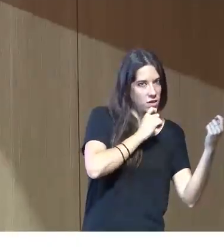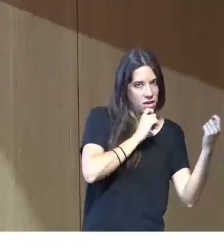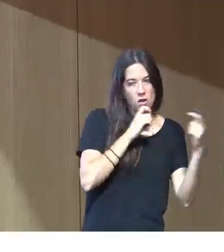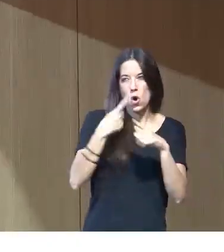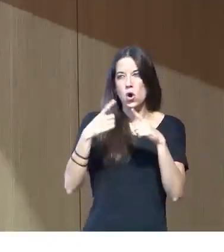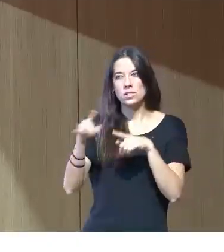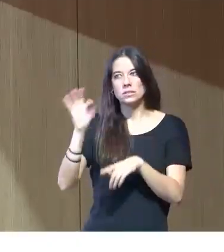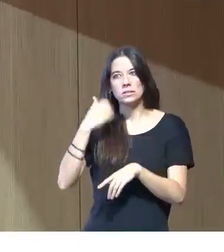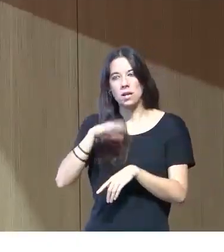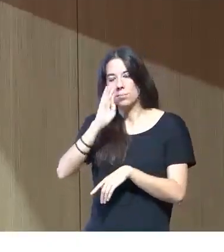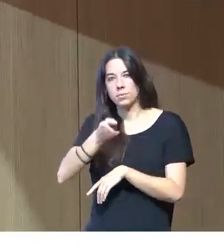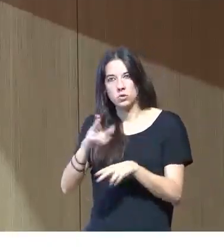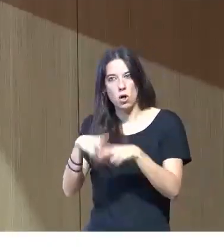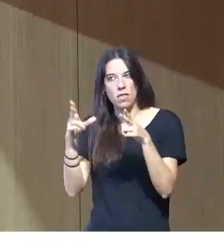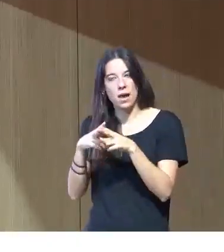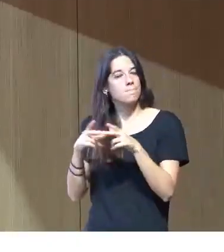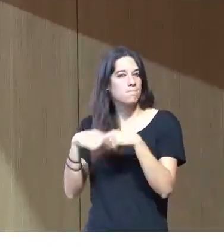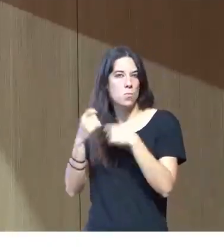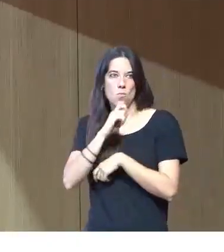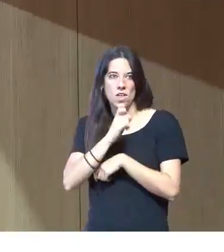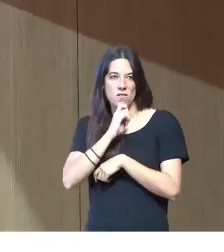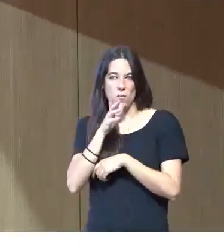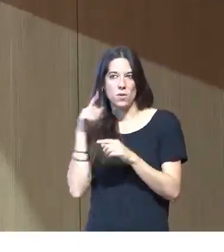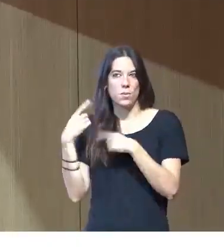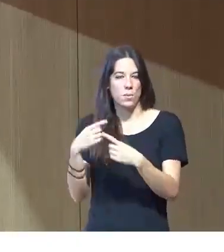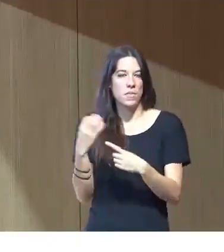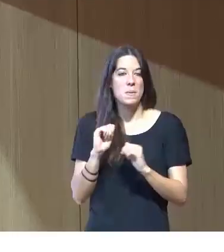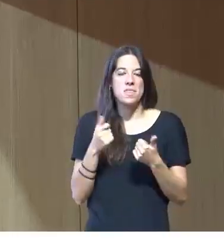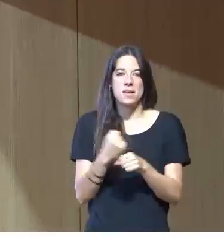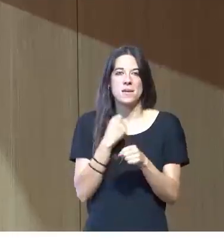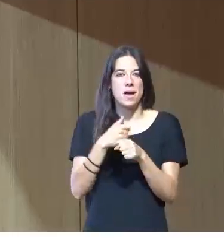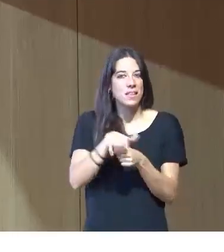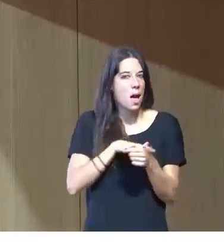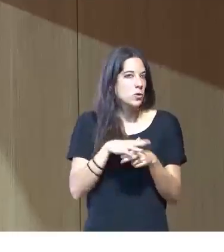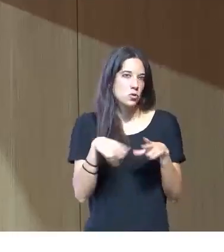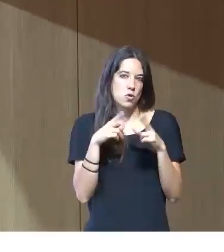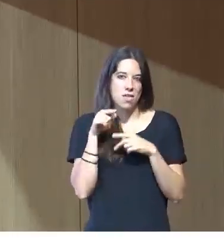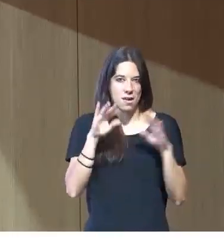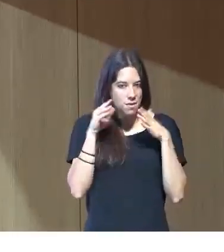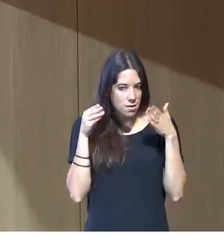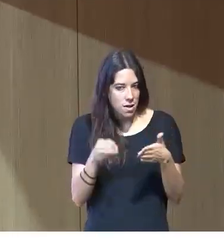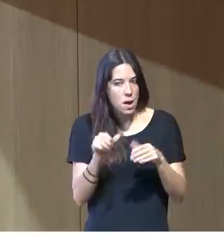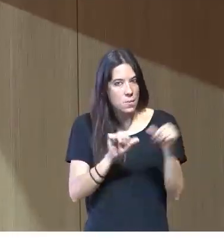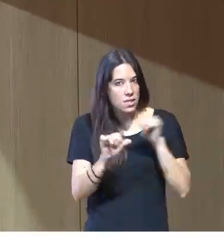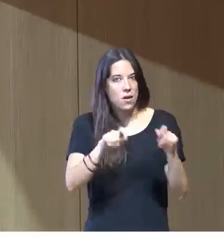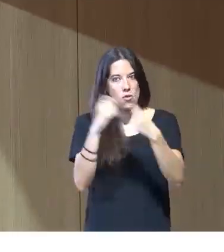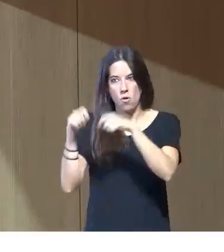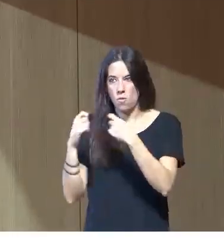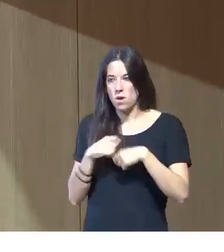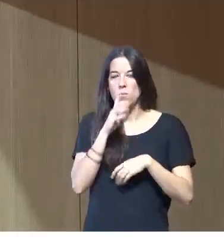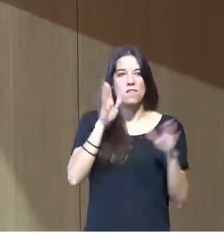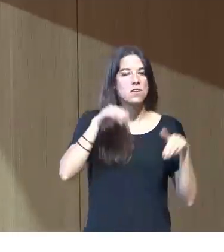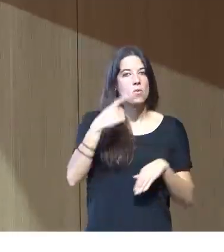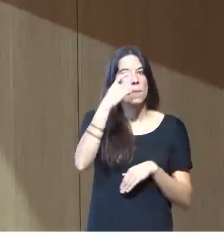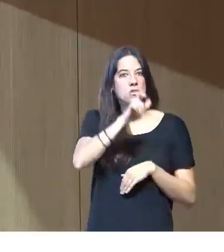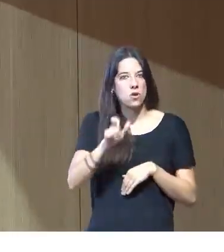a trabajar desde el ámbito más comunitario Entonces yo creo que todo esto empieza porque una persona con todas